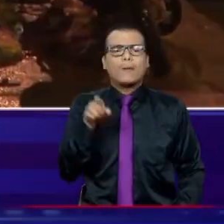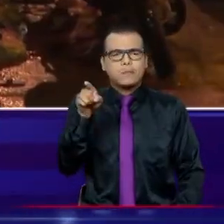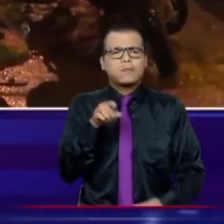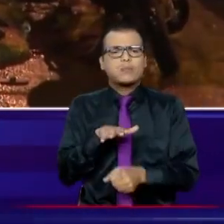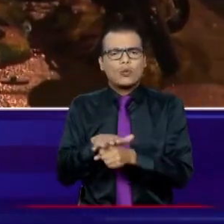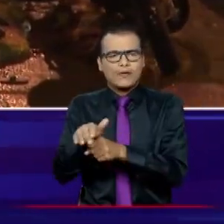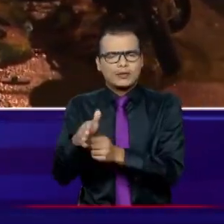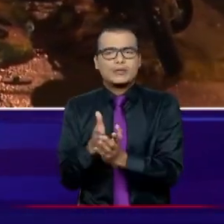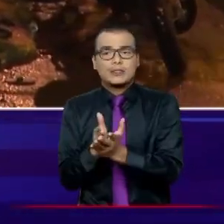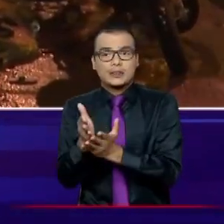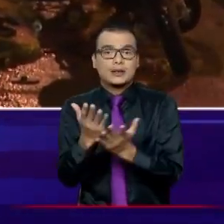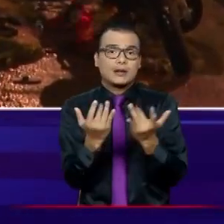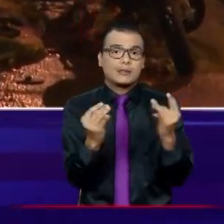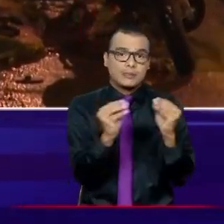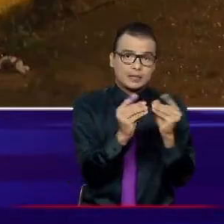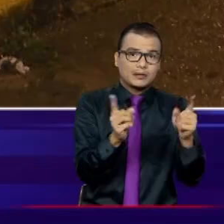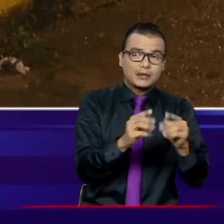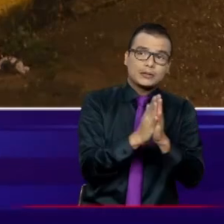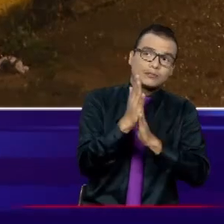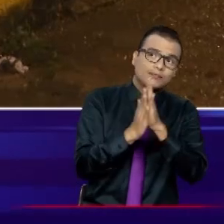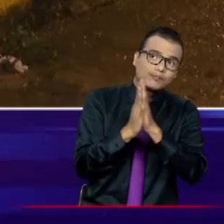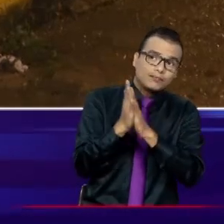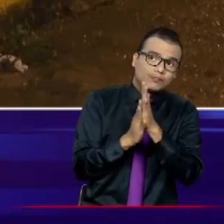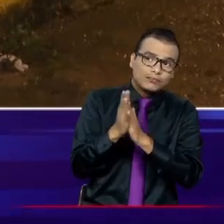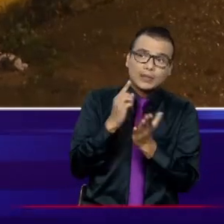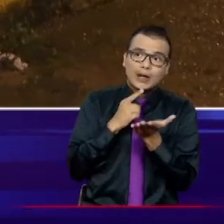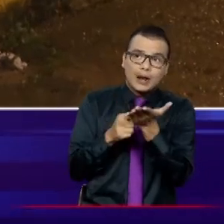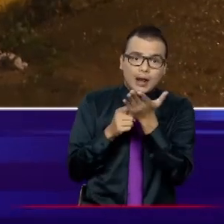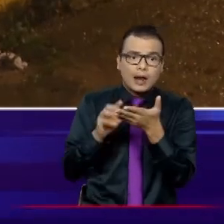los diálogos de paz y la tregua que se mantiene. Es la